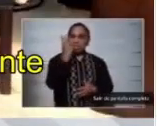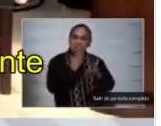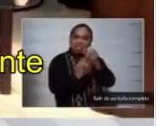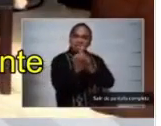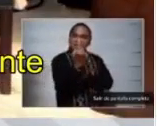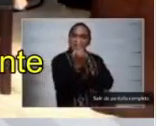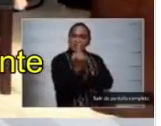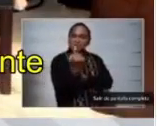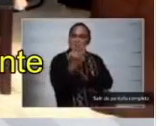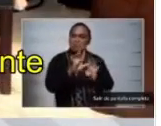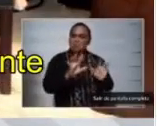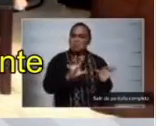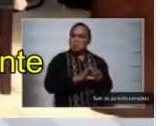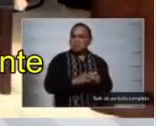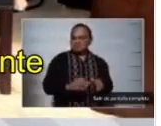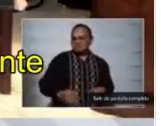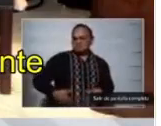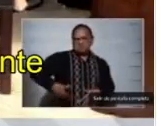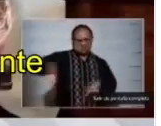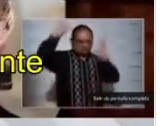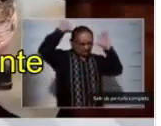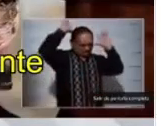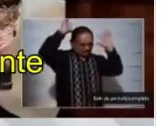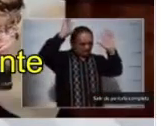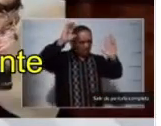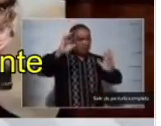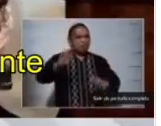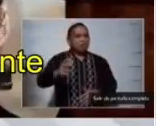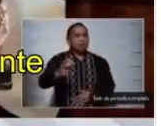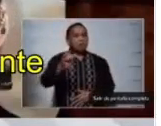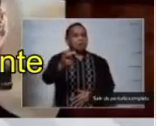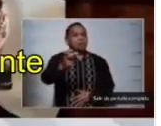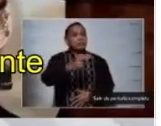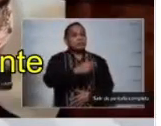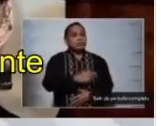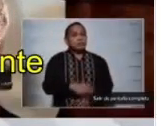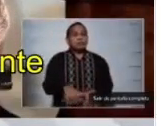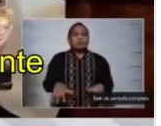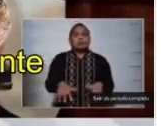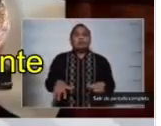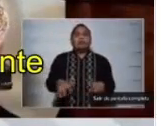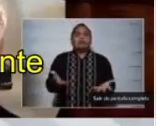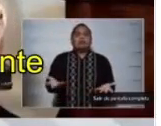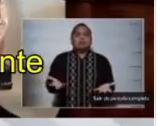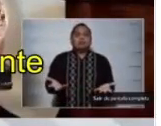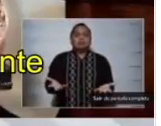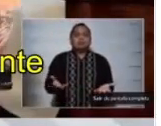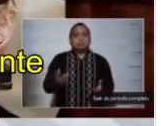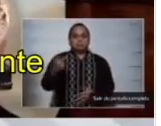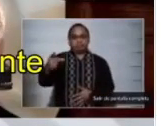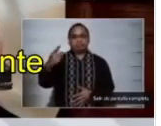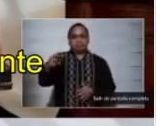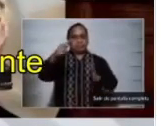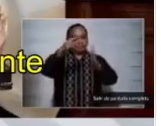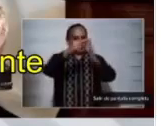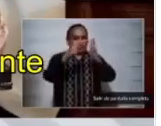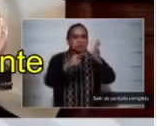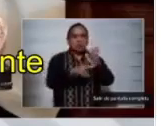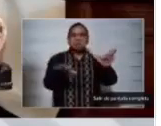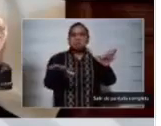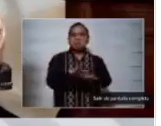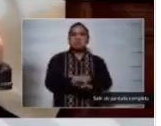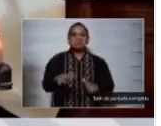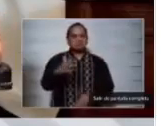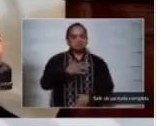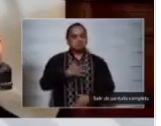alucina no pero lo alucina pero y la impotencia que el cambio las reglas a su modo y él es el y punto no